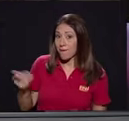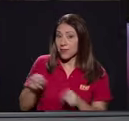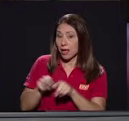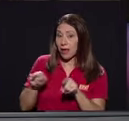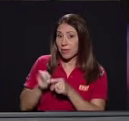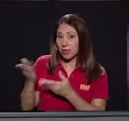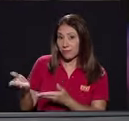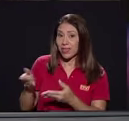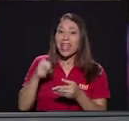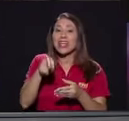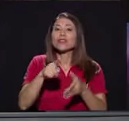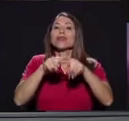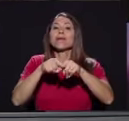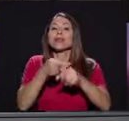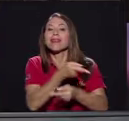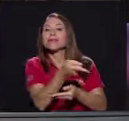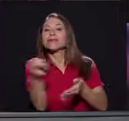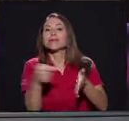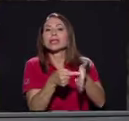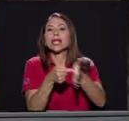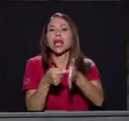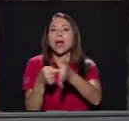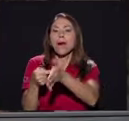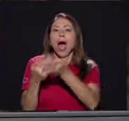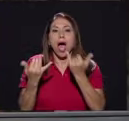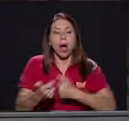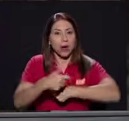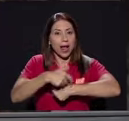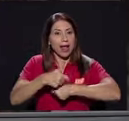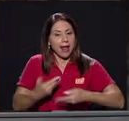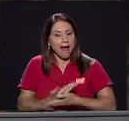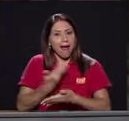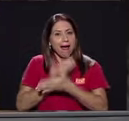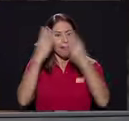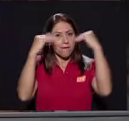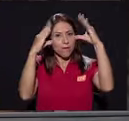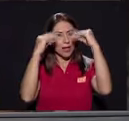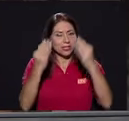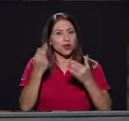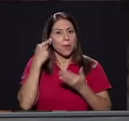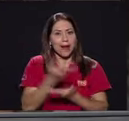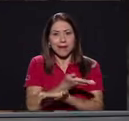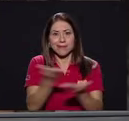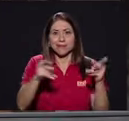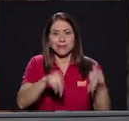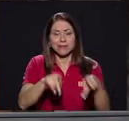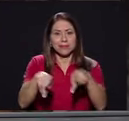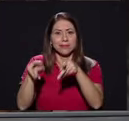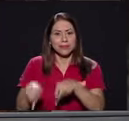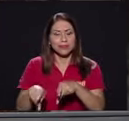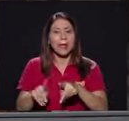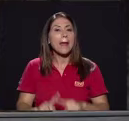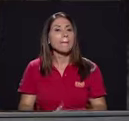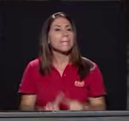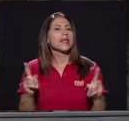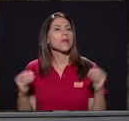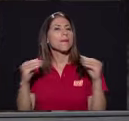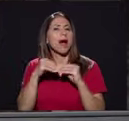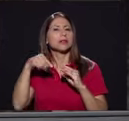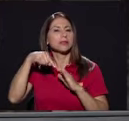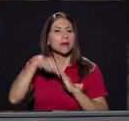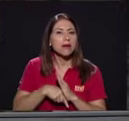Maribel, esto viene mucho de las demandas que la era de la información, ¿verdad?, nos trae como ciudadanas y ciudadanos ahora. Pero